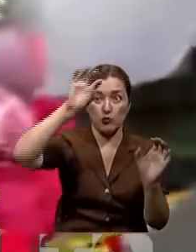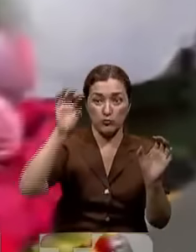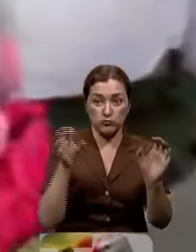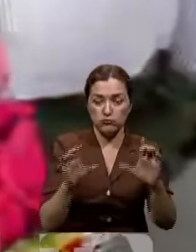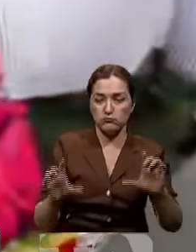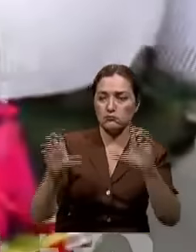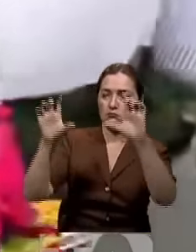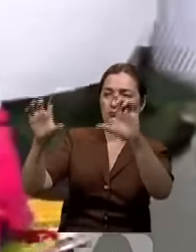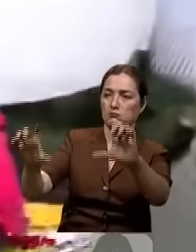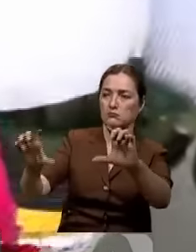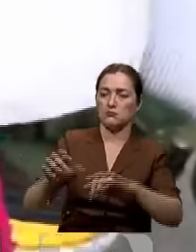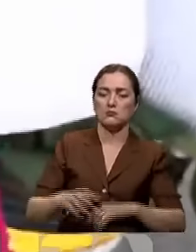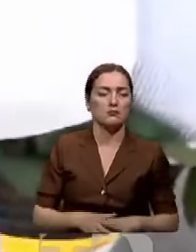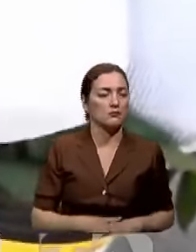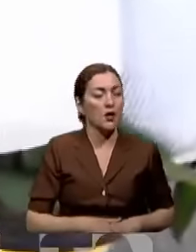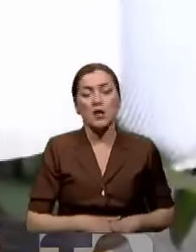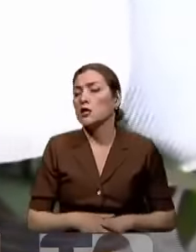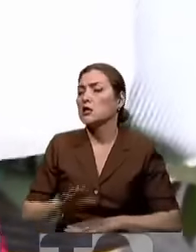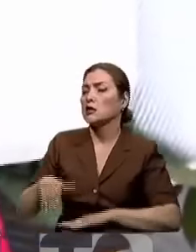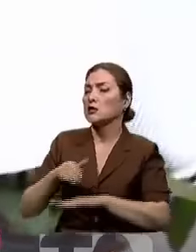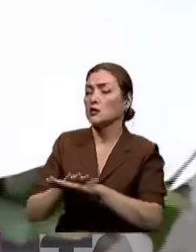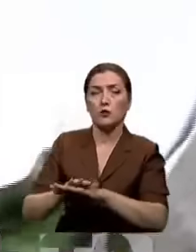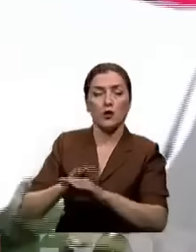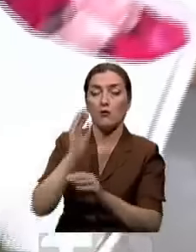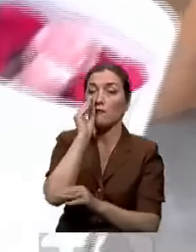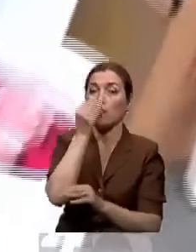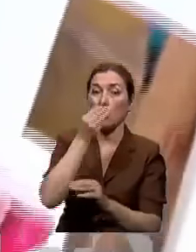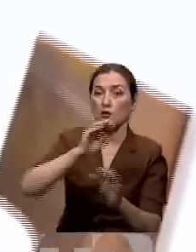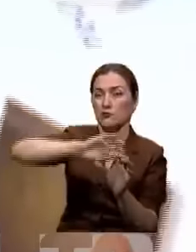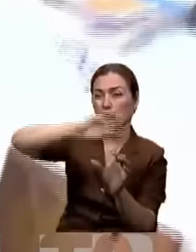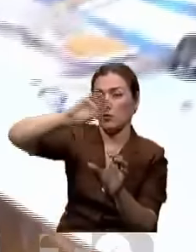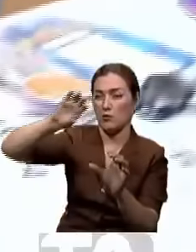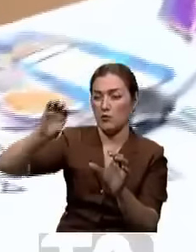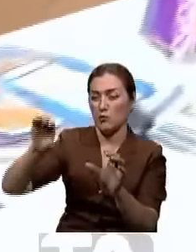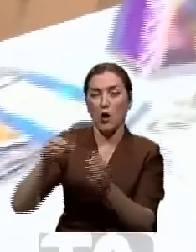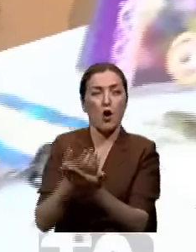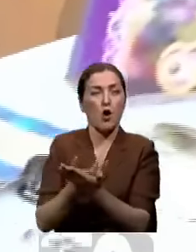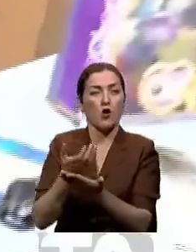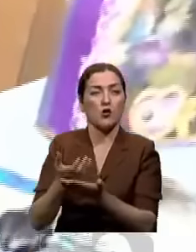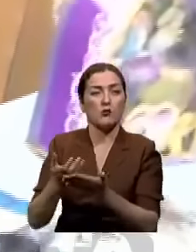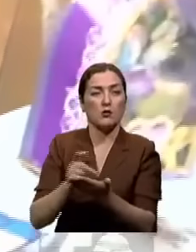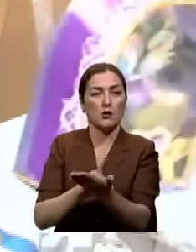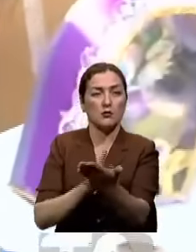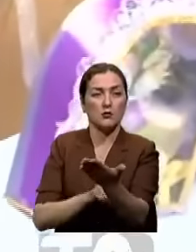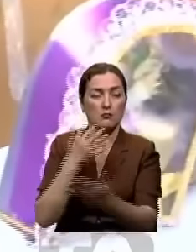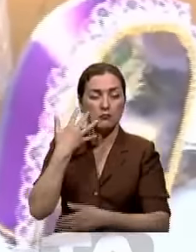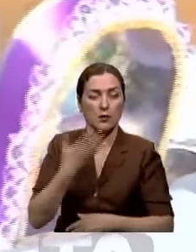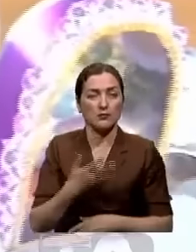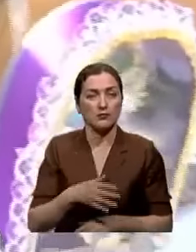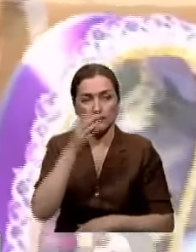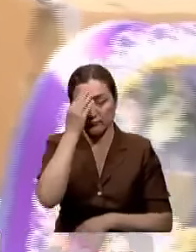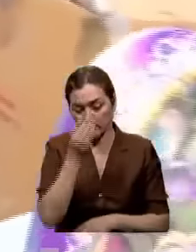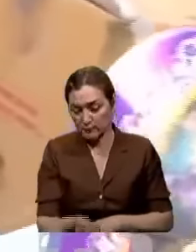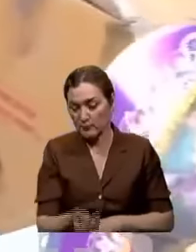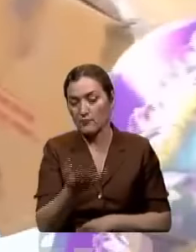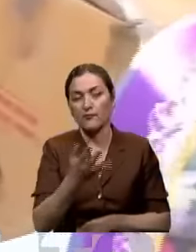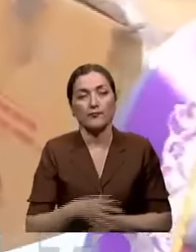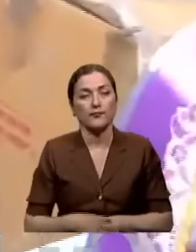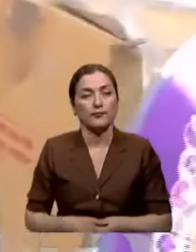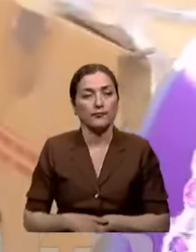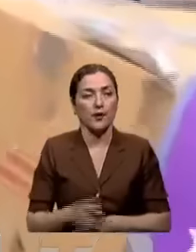día. Y hablando sobre las coronas, acá también tenemos los objetos tradicionales que se venden justamente por estas fechas. Vecina, cuénteme, ¿qué nomás